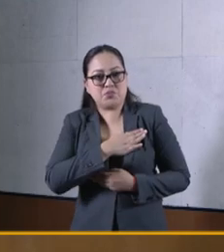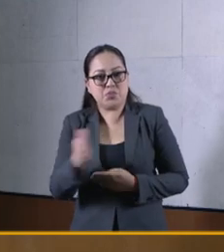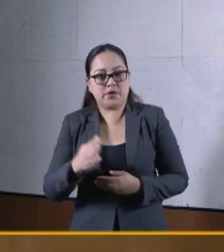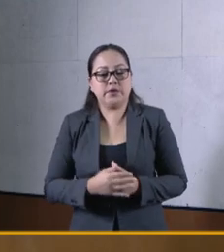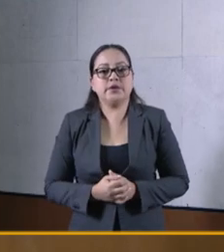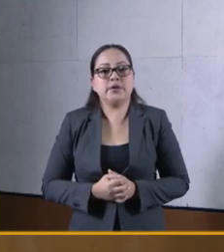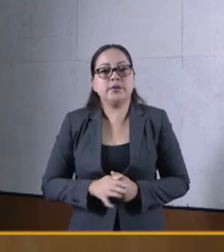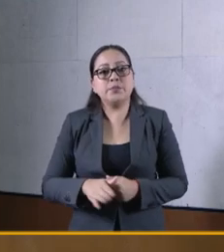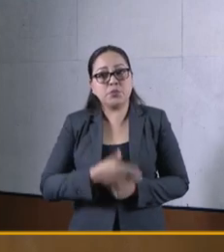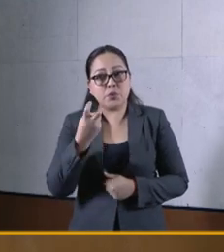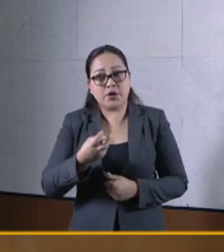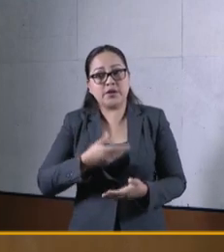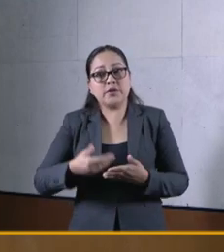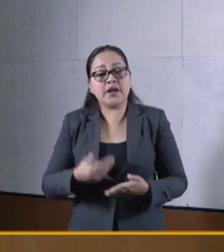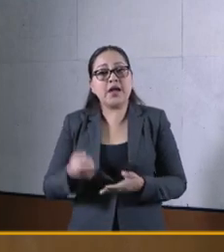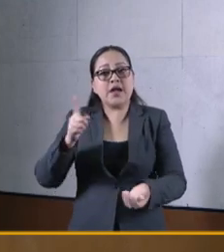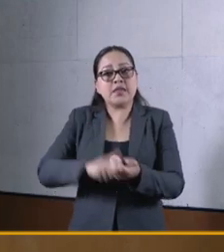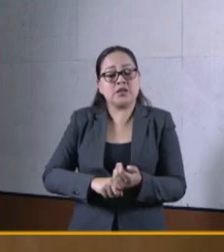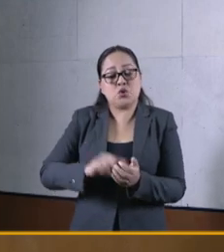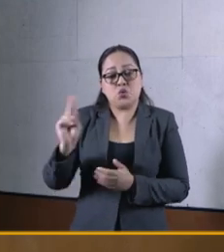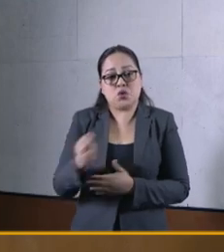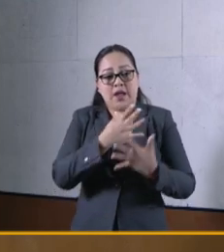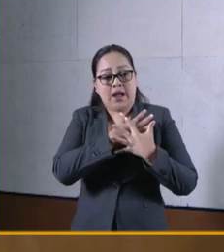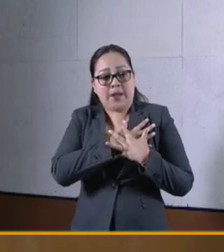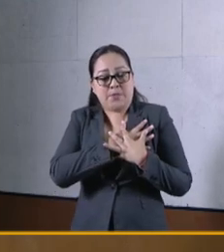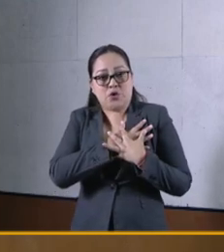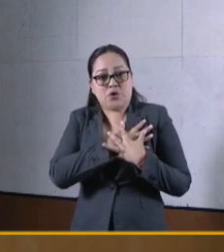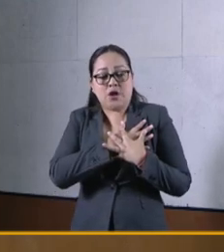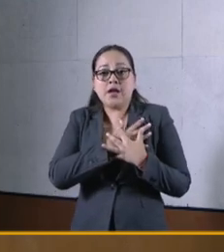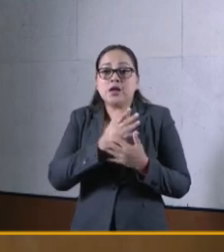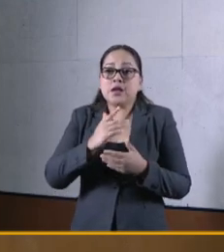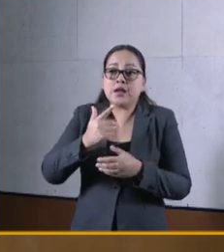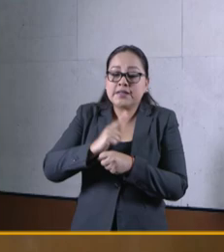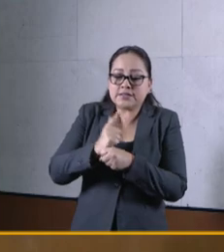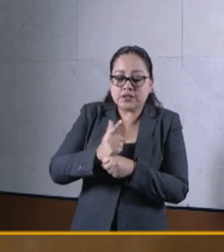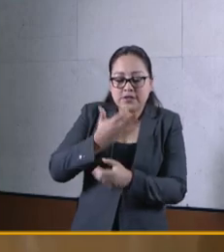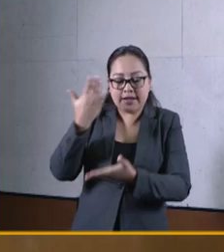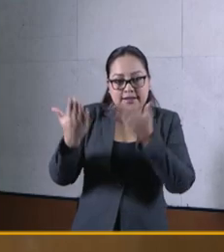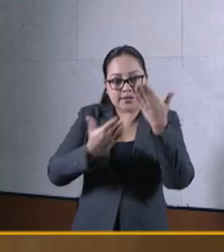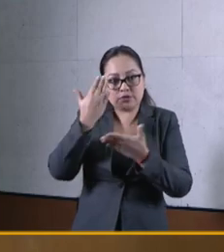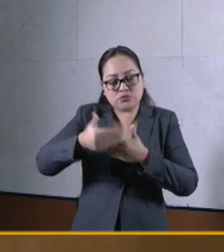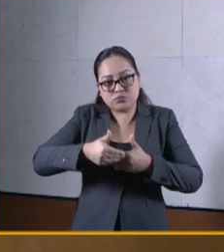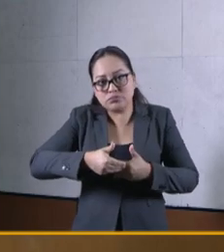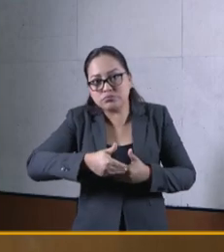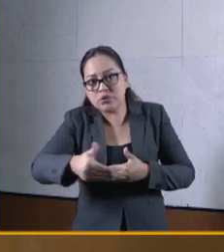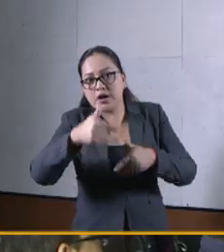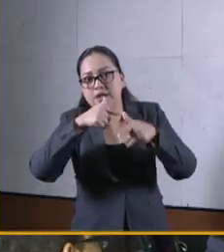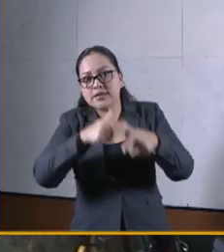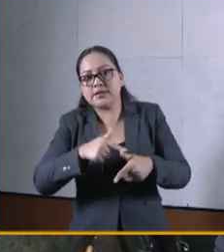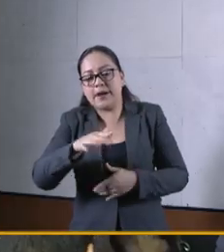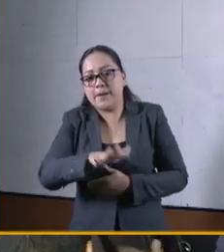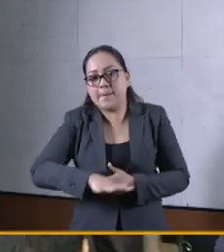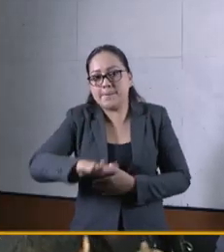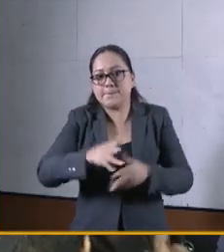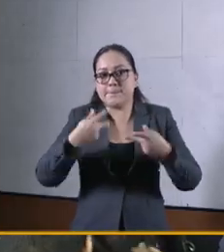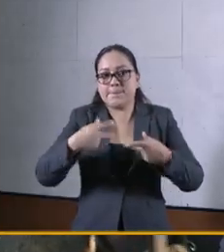por eso amemos en la universidad y hagamos la carrera con pasión por mi raza hablará el espíritu